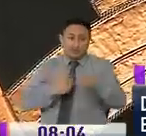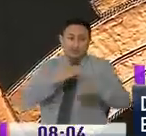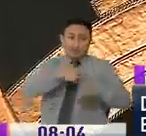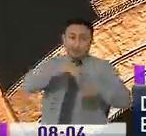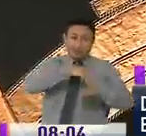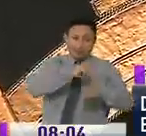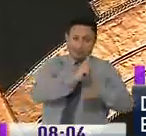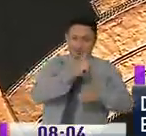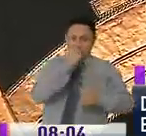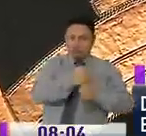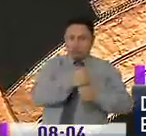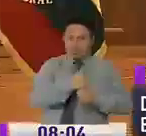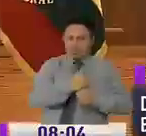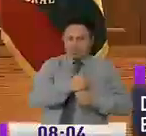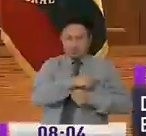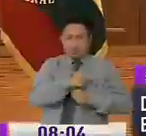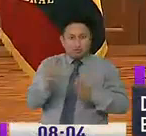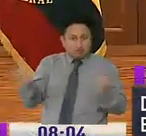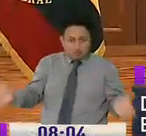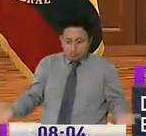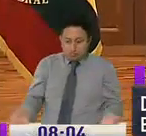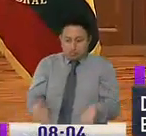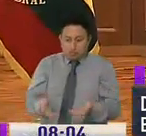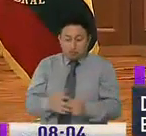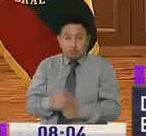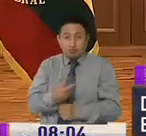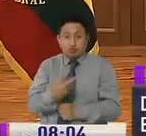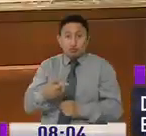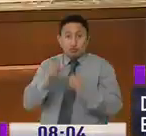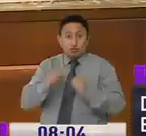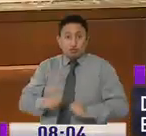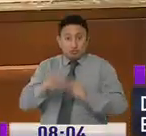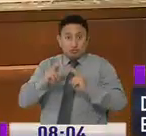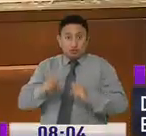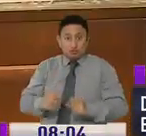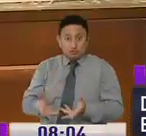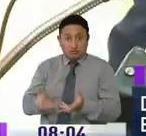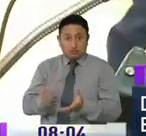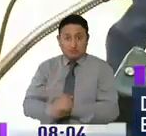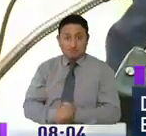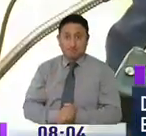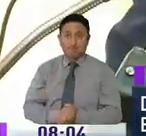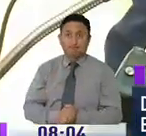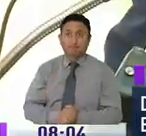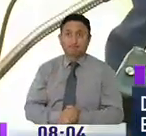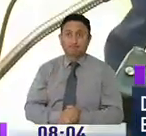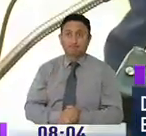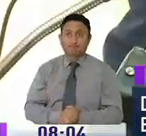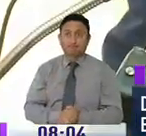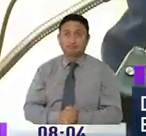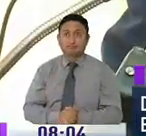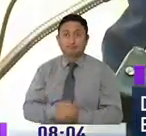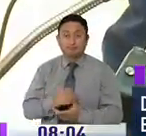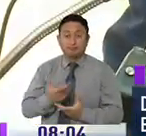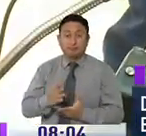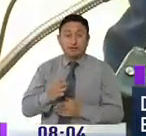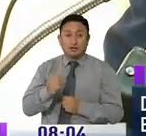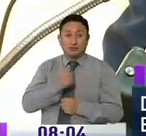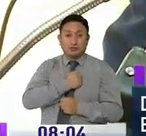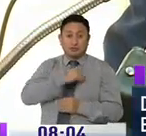Manta y que brindarán todas las facilidades para que los dos sospechosos sean investigados. Realizamos las investigaciones